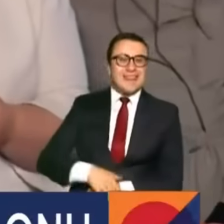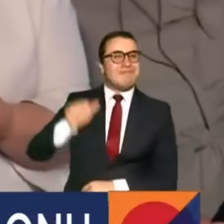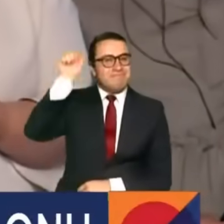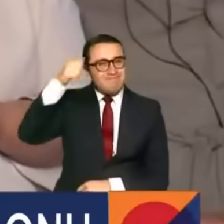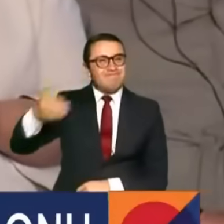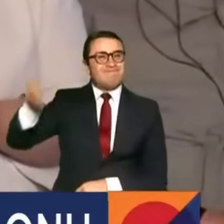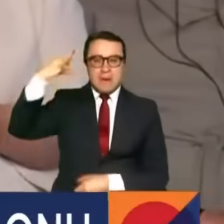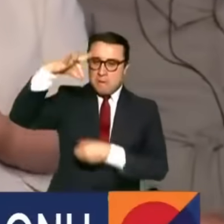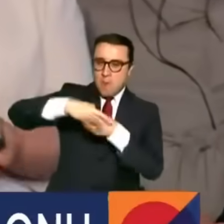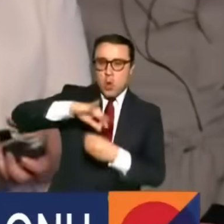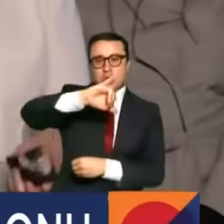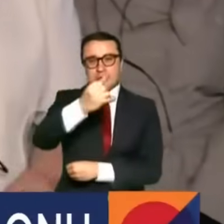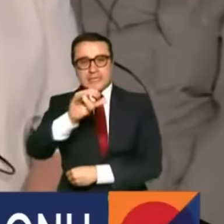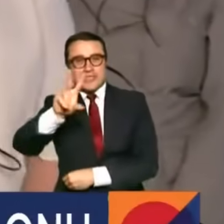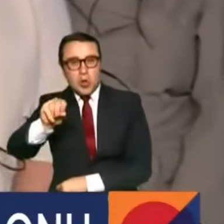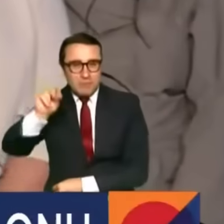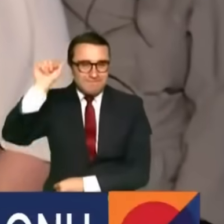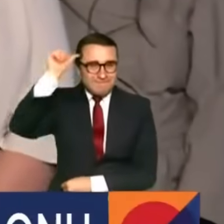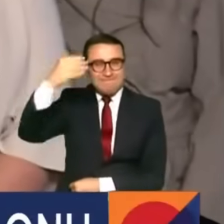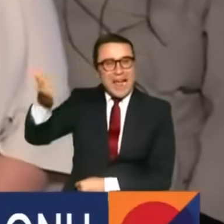aquella época que ya se ha olvidado mucho,